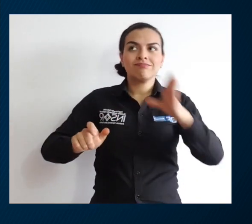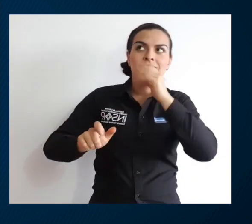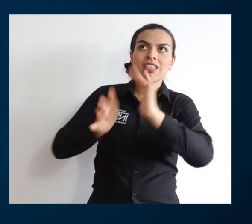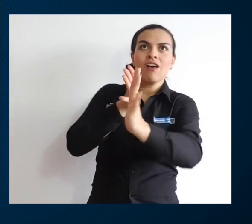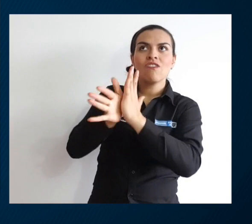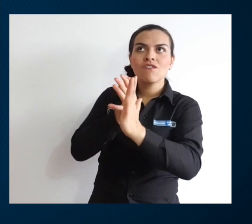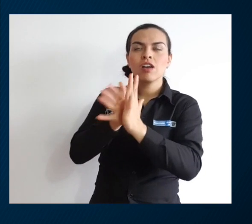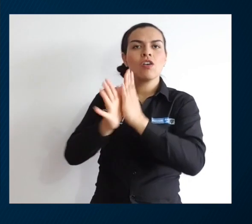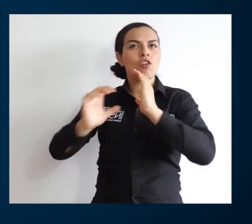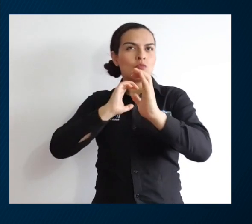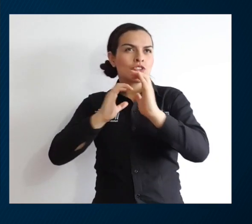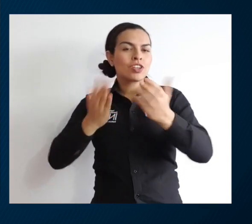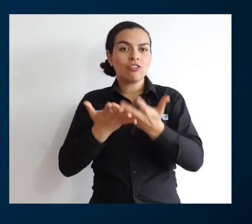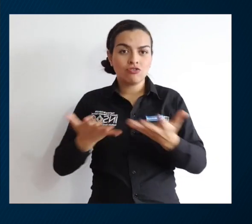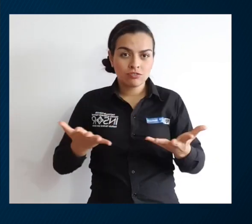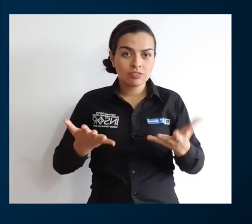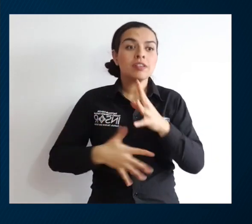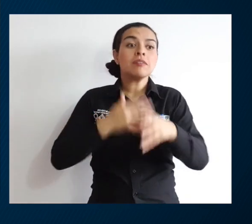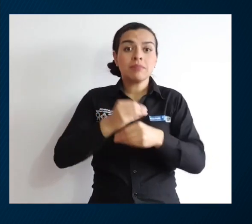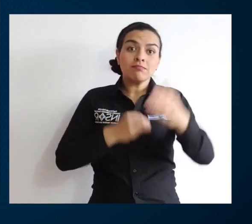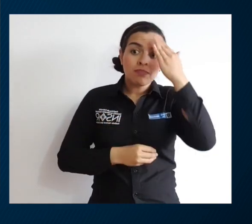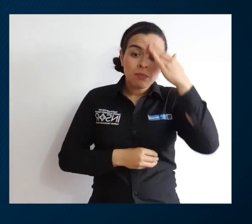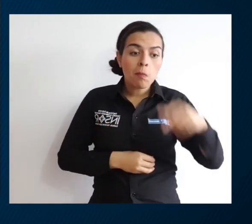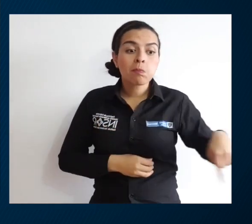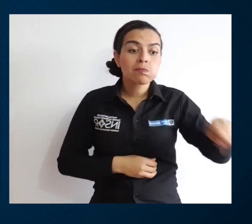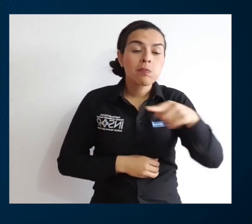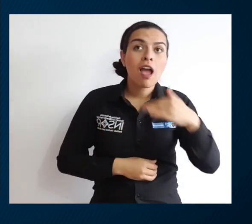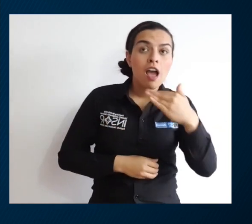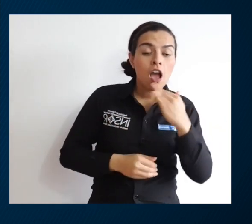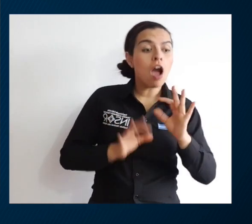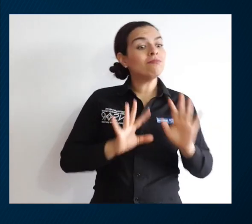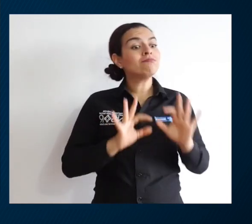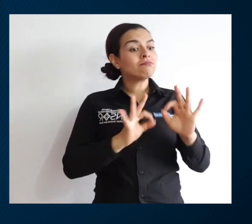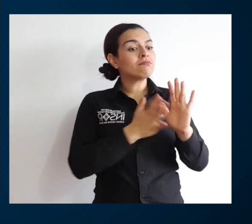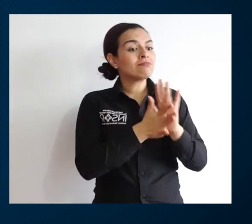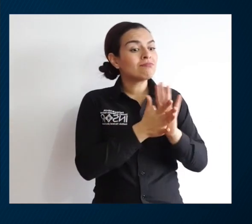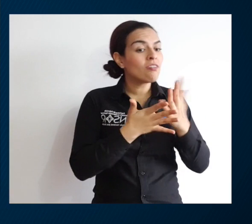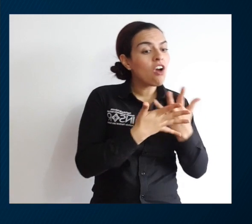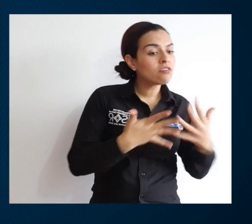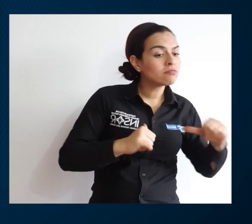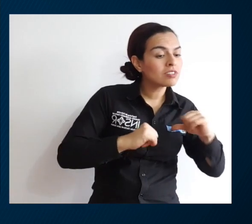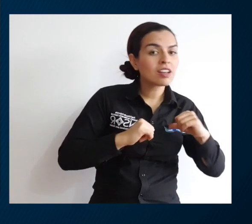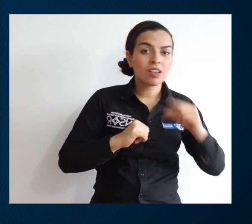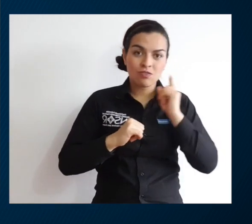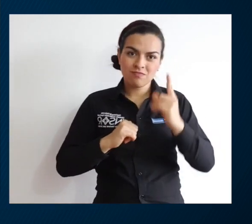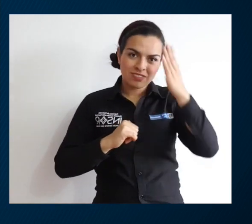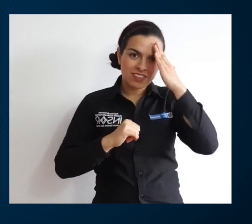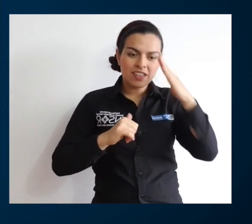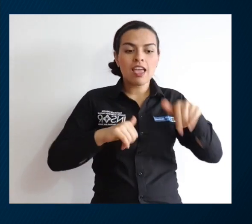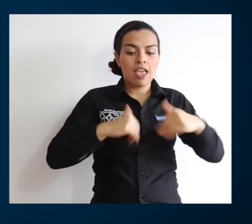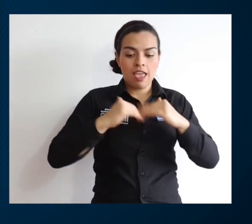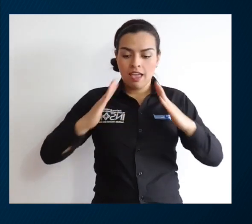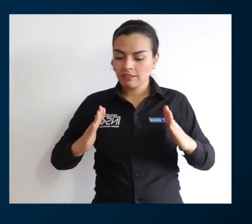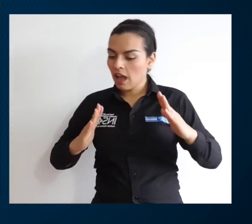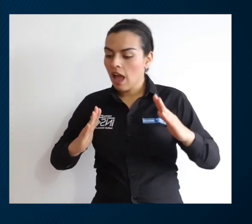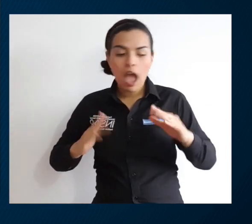algunas barreras que son la poca accesibilidad que tienen los estudiantes a las tecnologías de la información y la comunicación, y aquellos que puedan tener inclusive accesibilidad